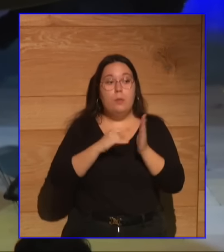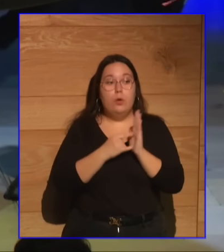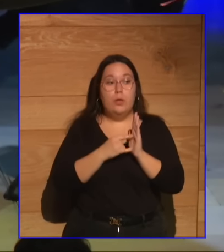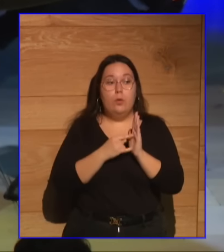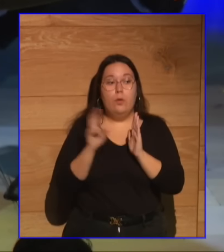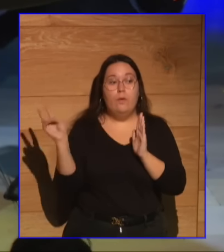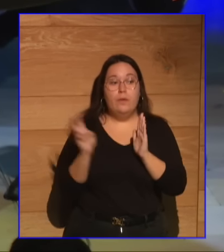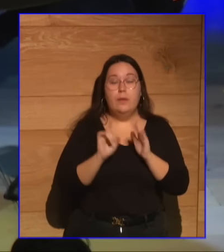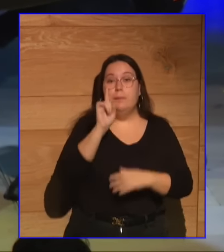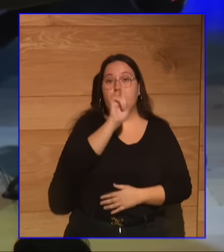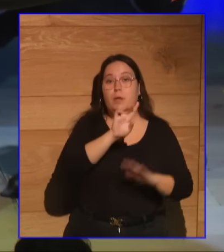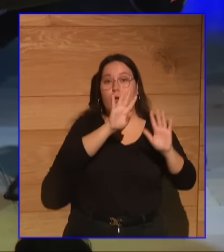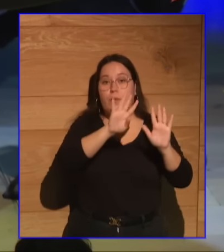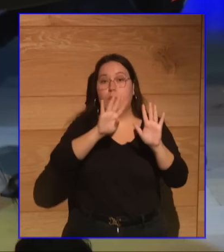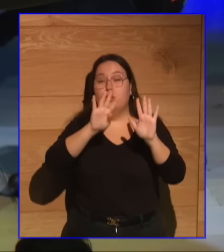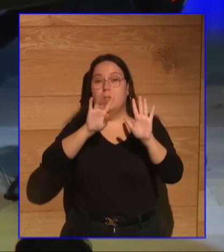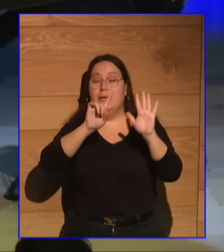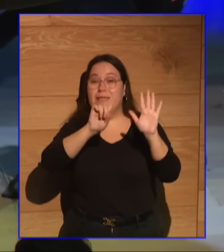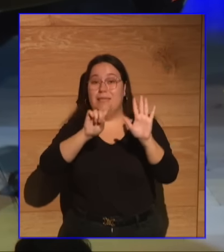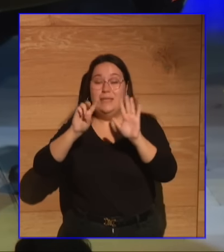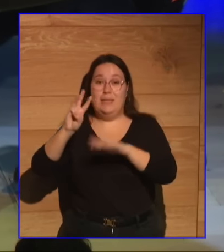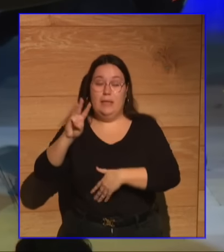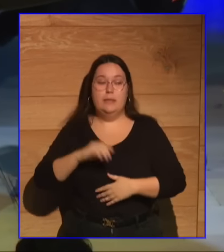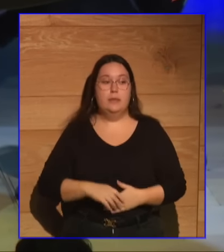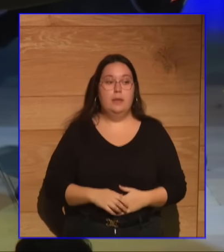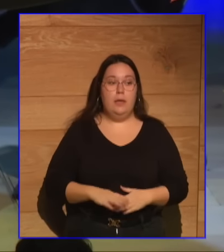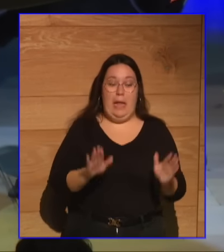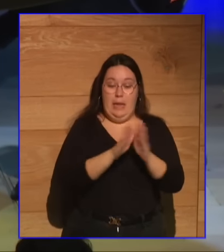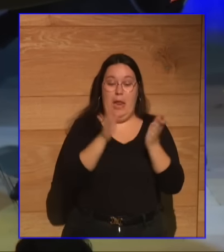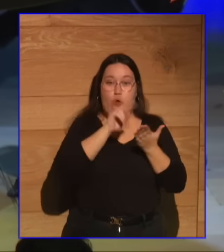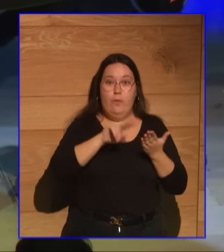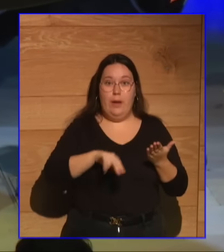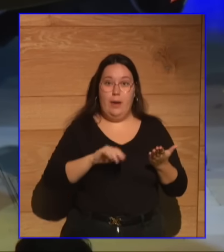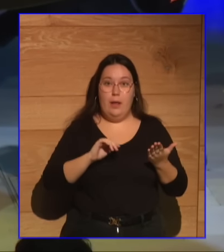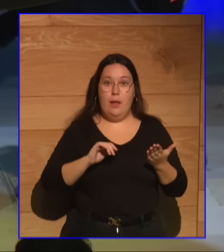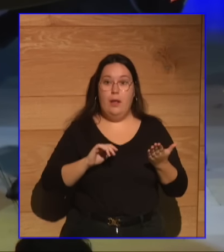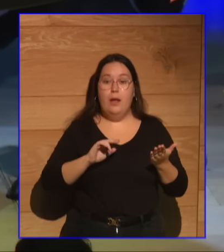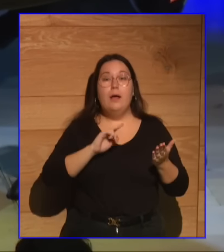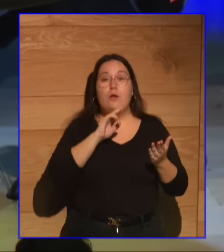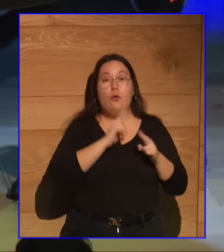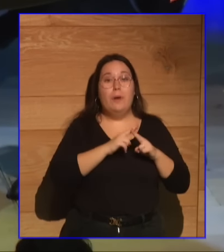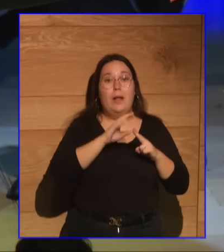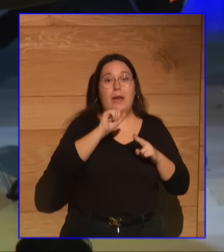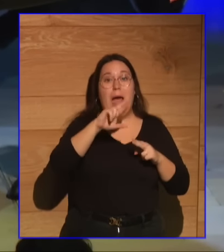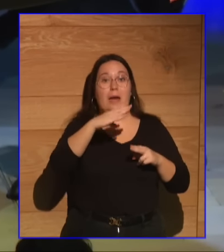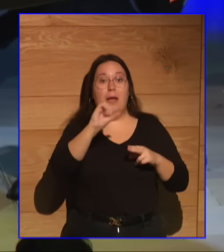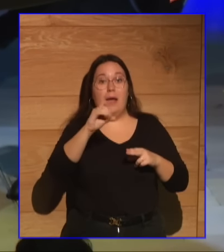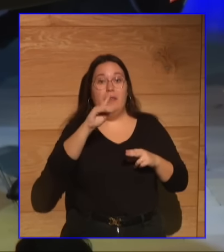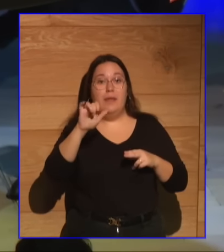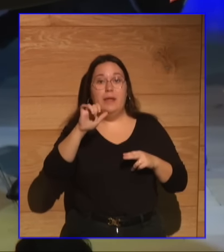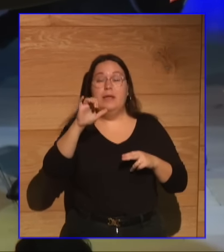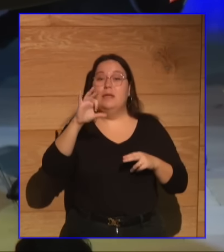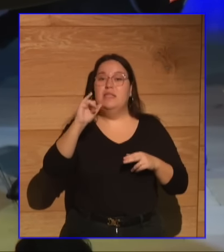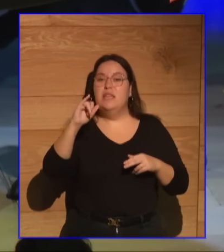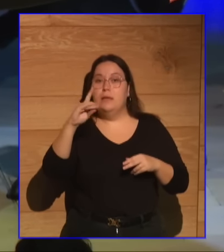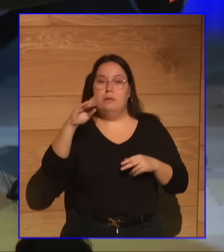hecho, viene de 1963. O sea, la novela existe, el Arca de Schindler existe previamente. Y hay una